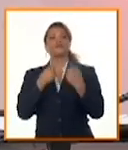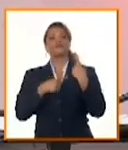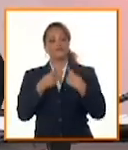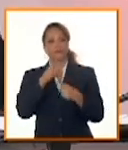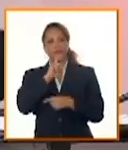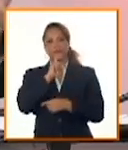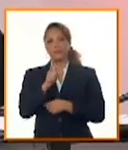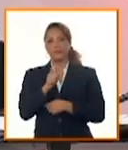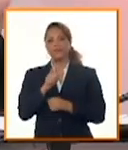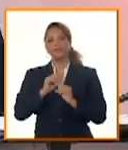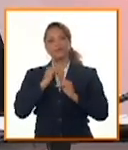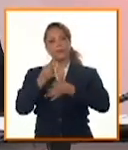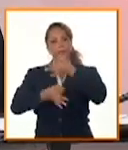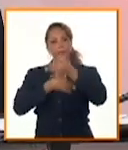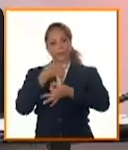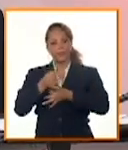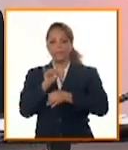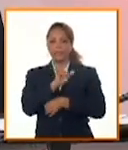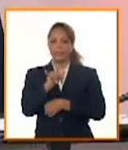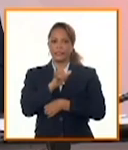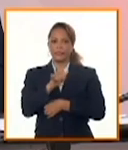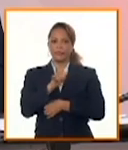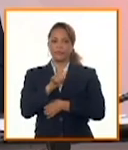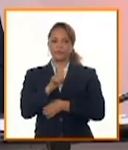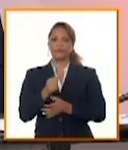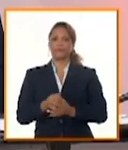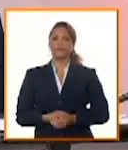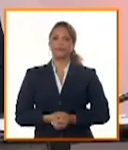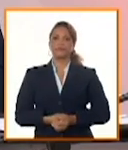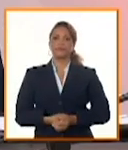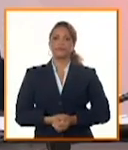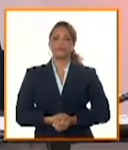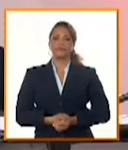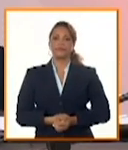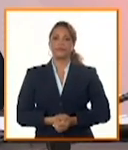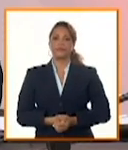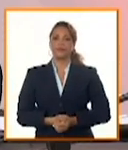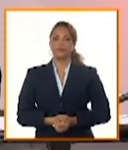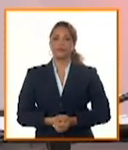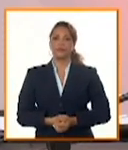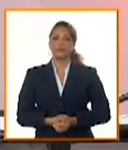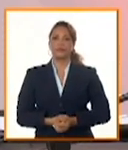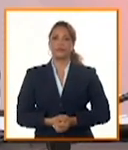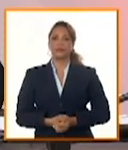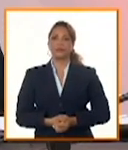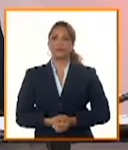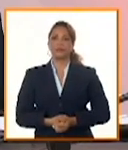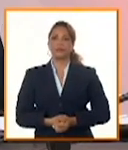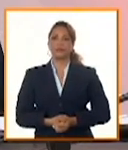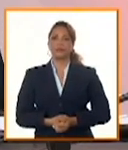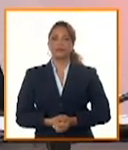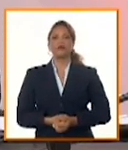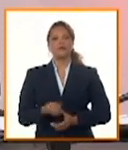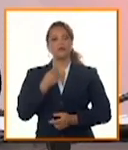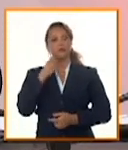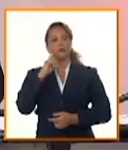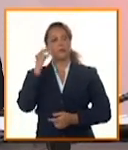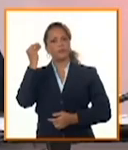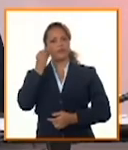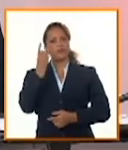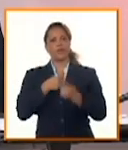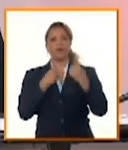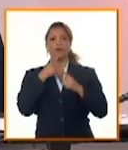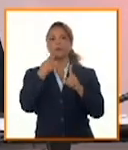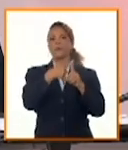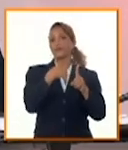se abordarán y serán parte de la dinámica que vendrá hacia hacia adelante pero creo que hay elementos positivos que es